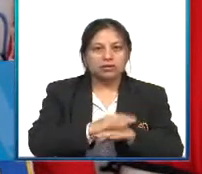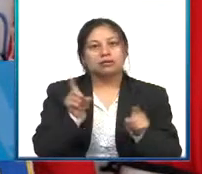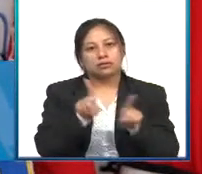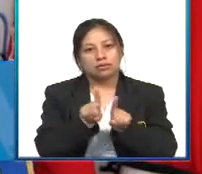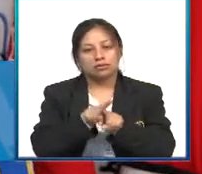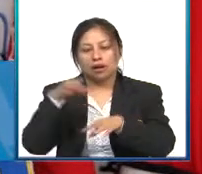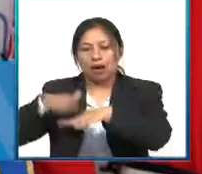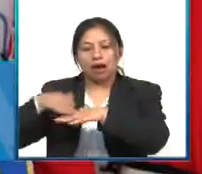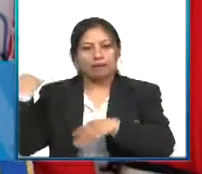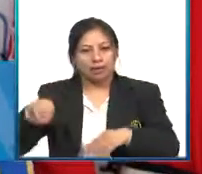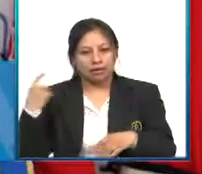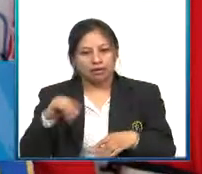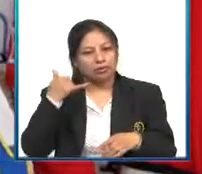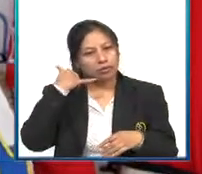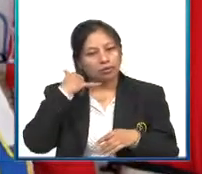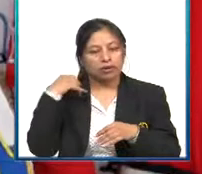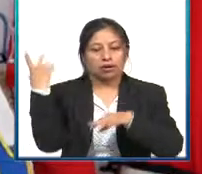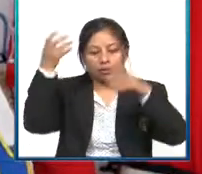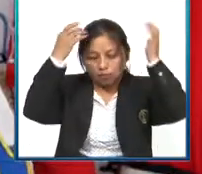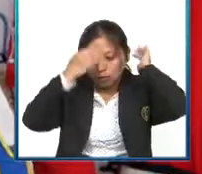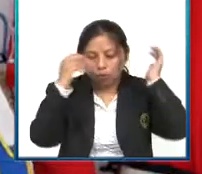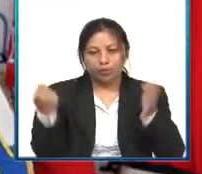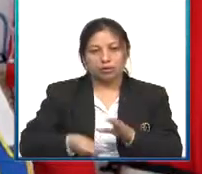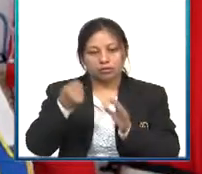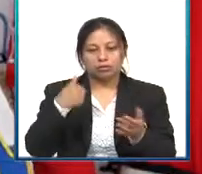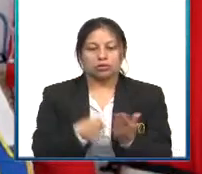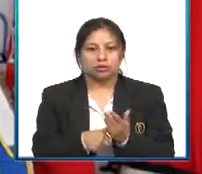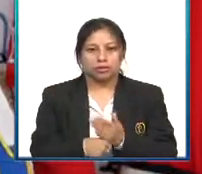también avisar inmediatamente al Cuerpo de Bomberos Municipales.